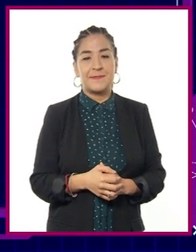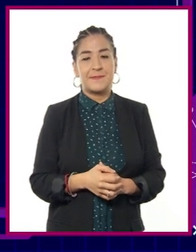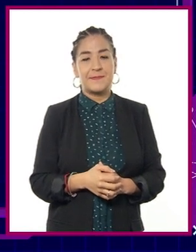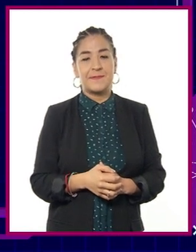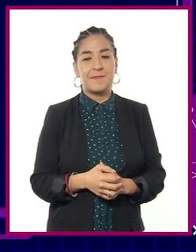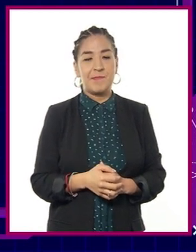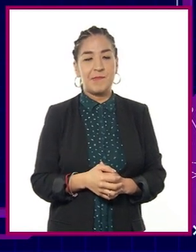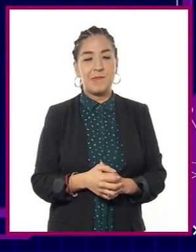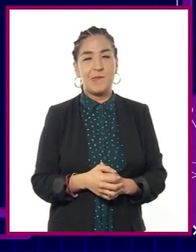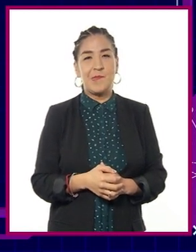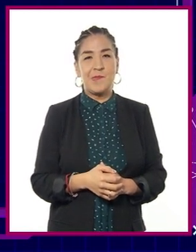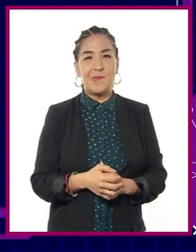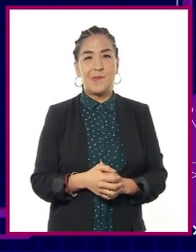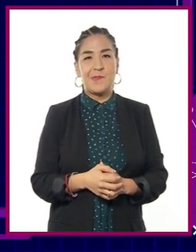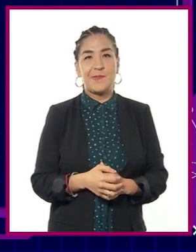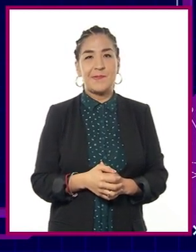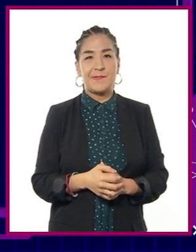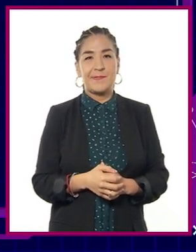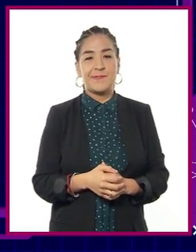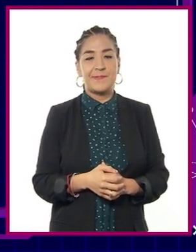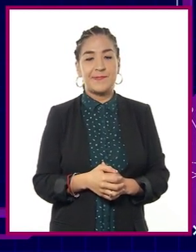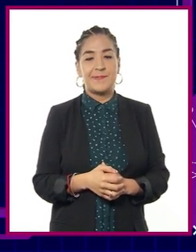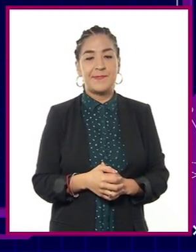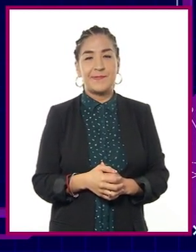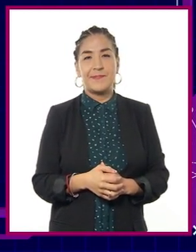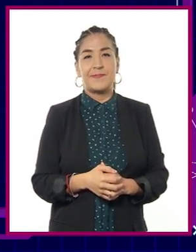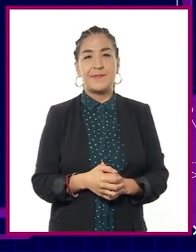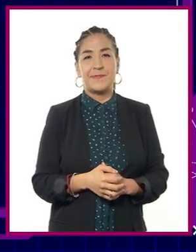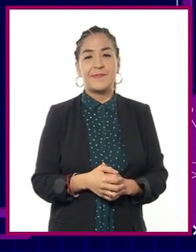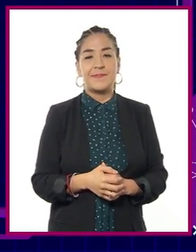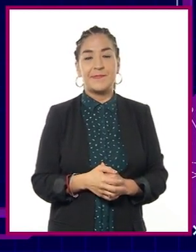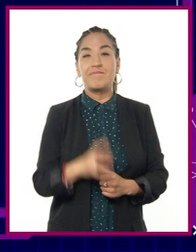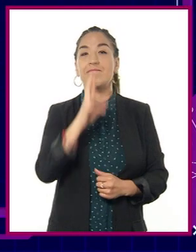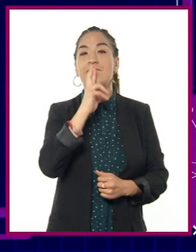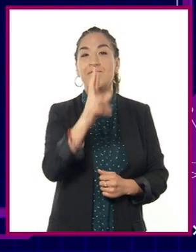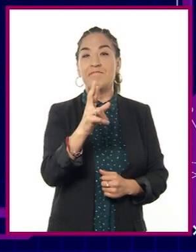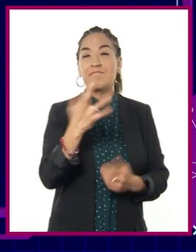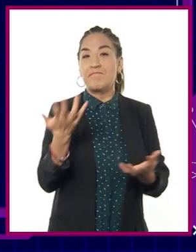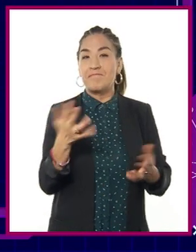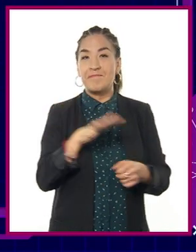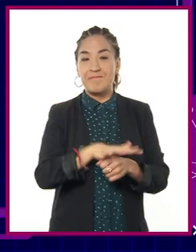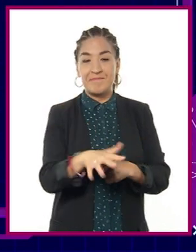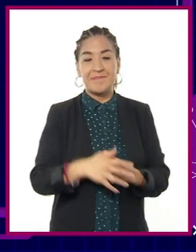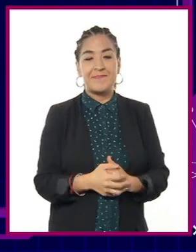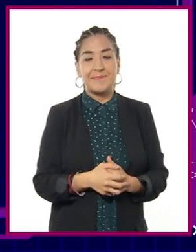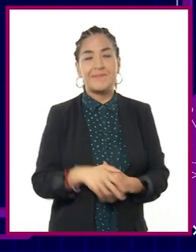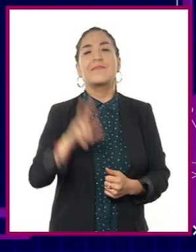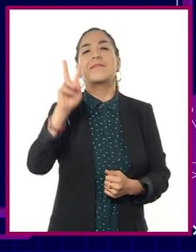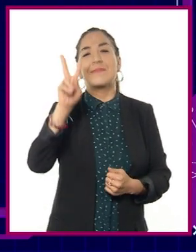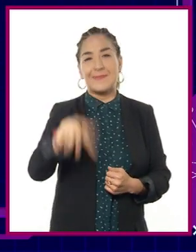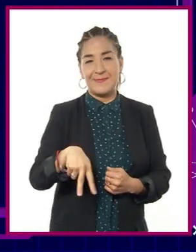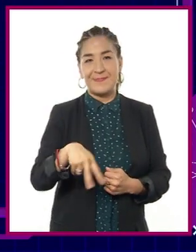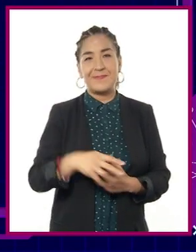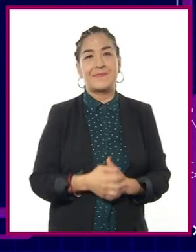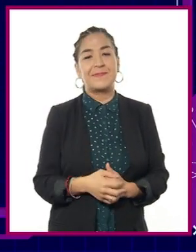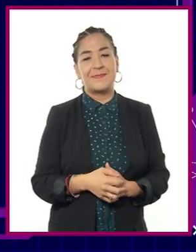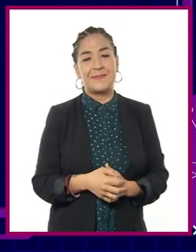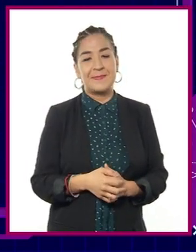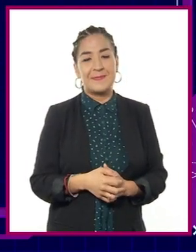siempre puede inscribirse en una circunferencia? La respuesta correcta es